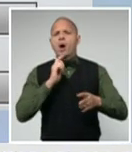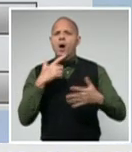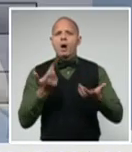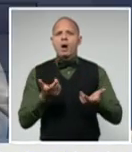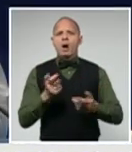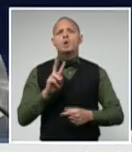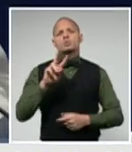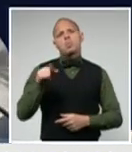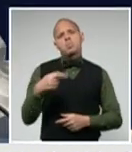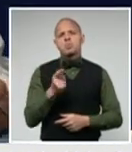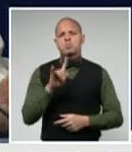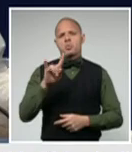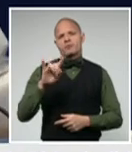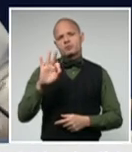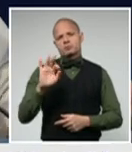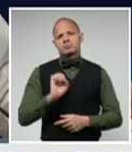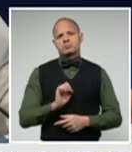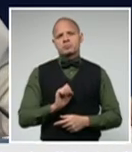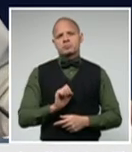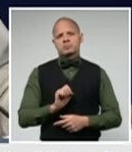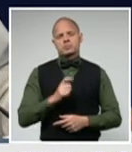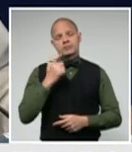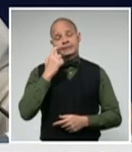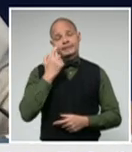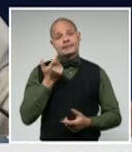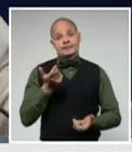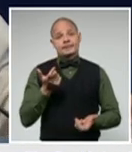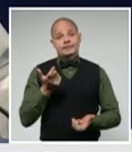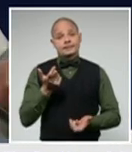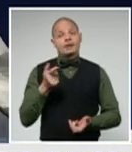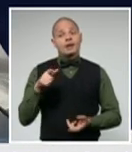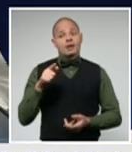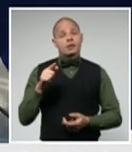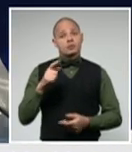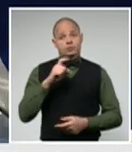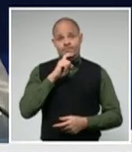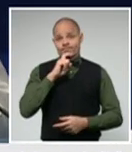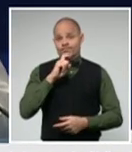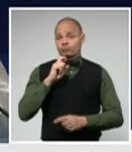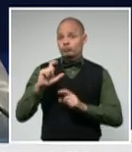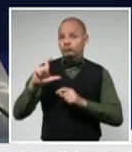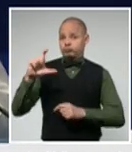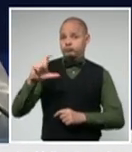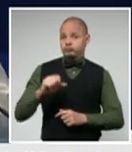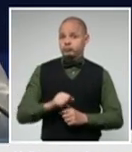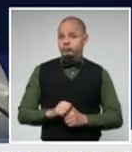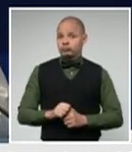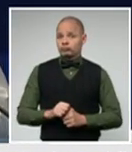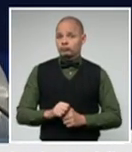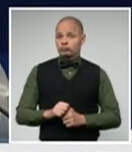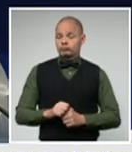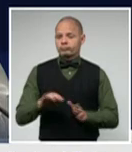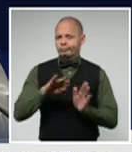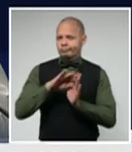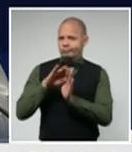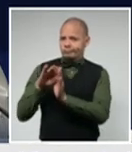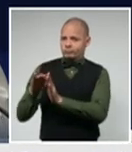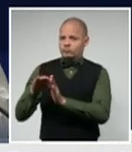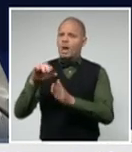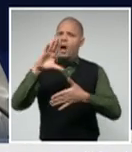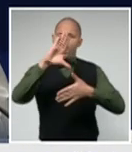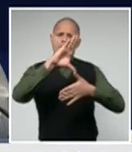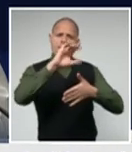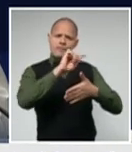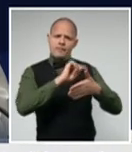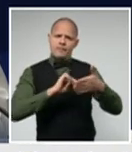2,98%. Realmente una cifra muy alarmante. La región de las Américas, que